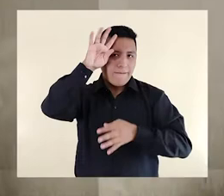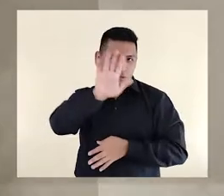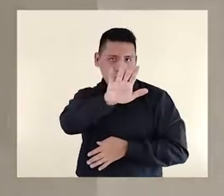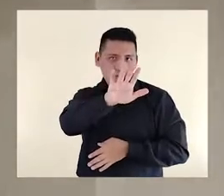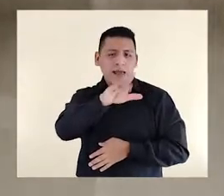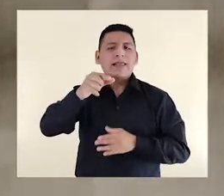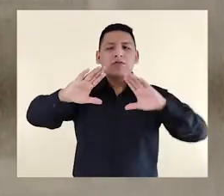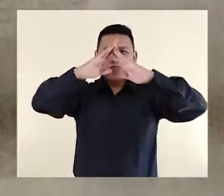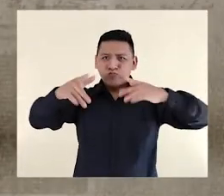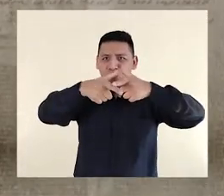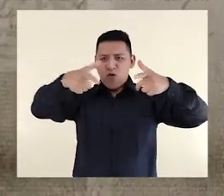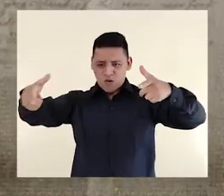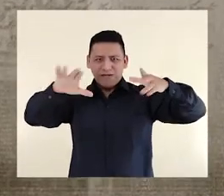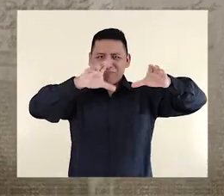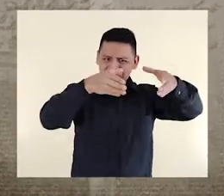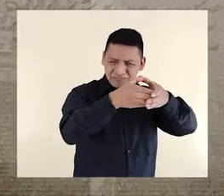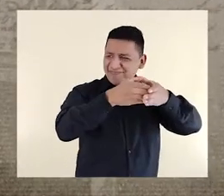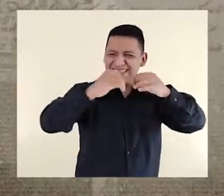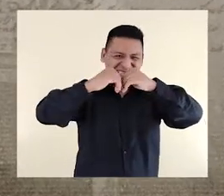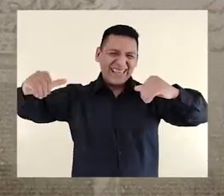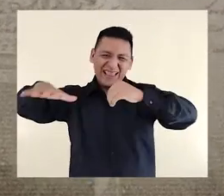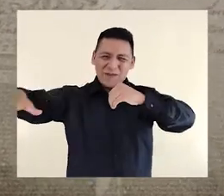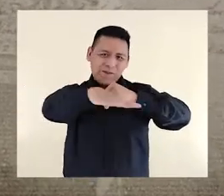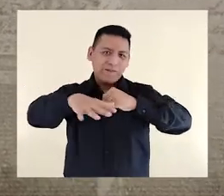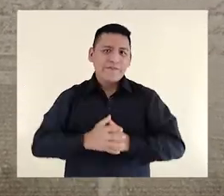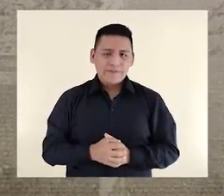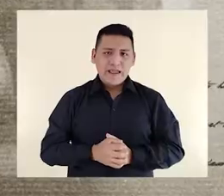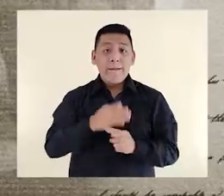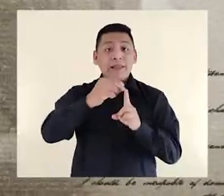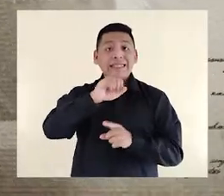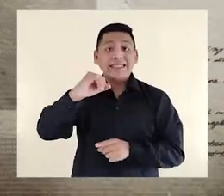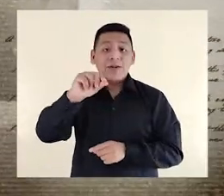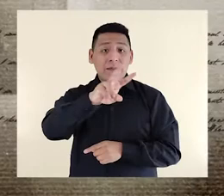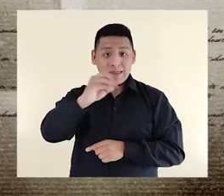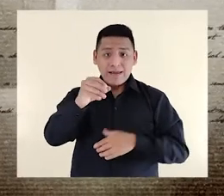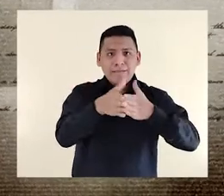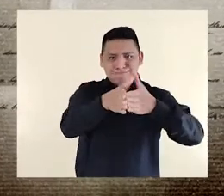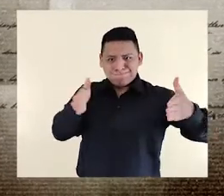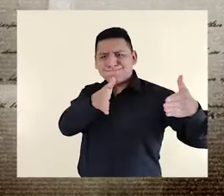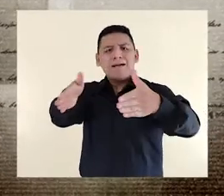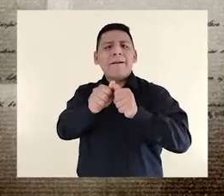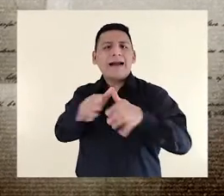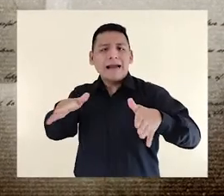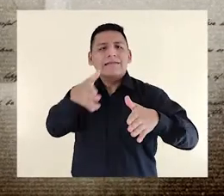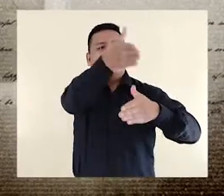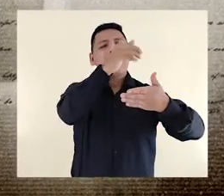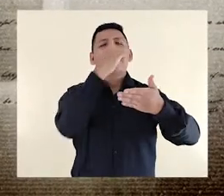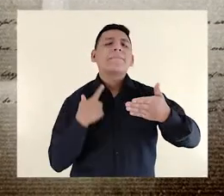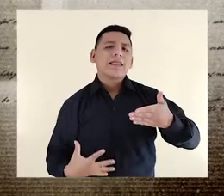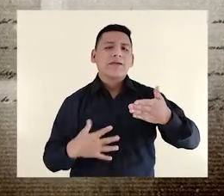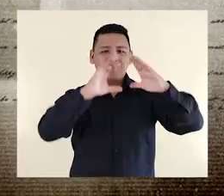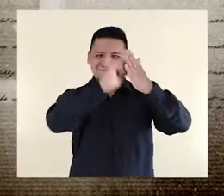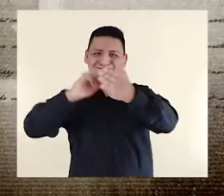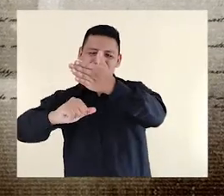del Convento Mayor, una zona alejada del gran complejo. A mediados del siglo XX, se ensanchó la Avenida Bancay y cortó el convento